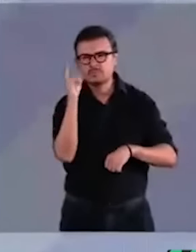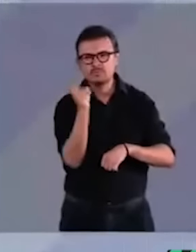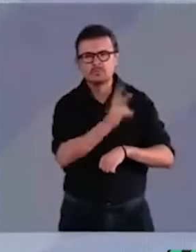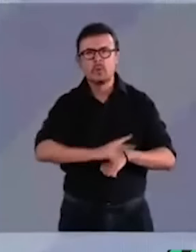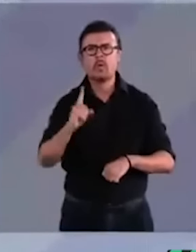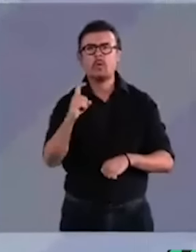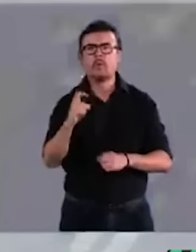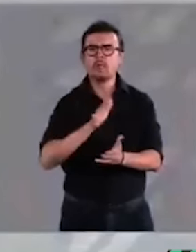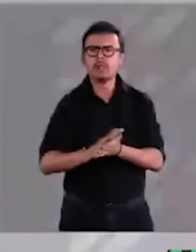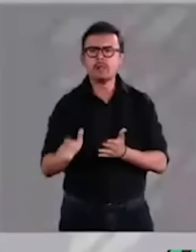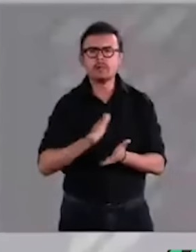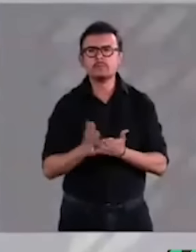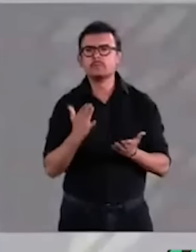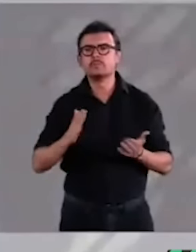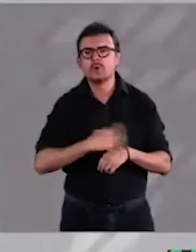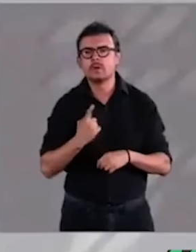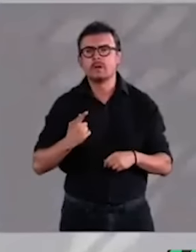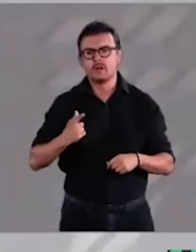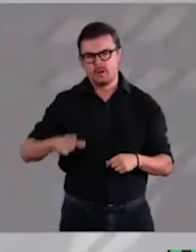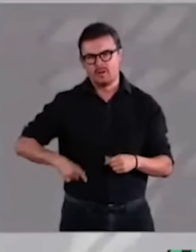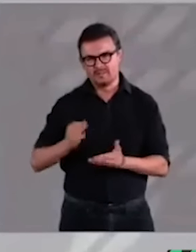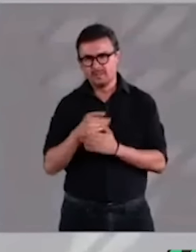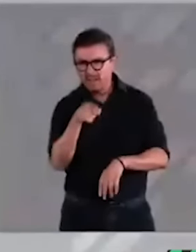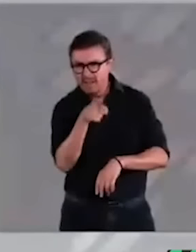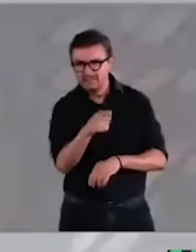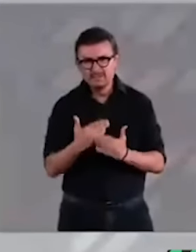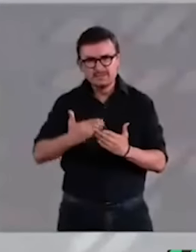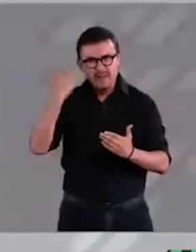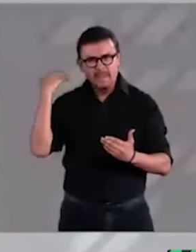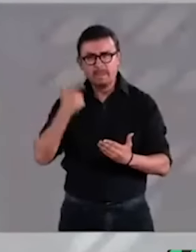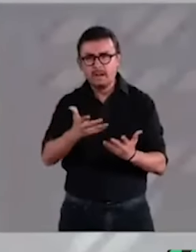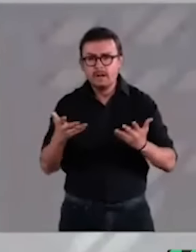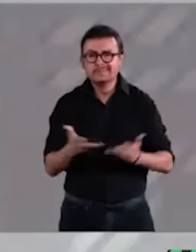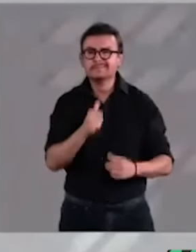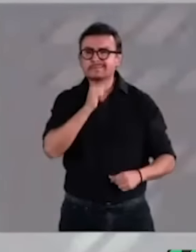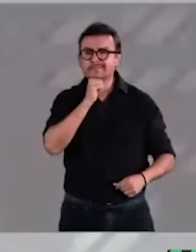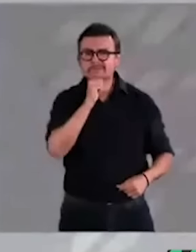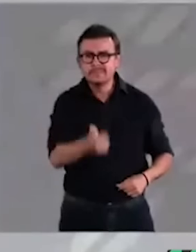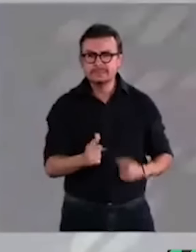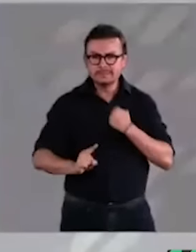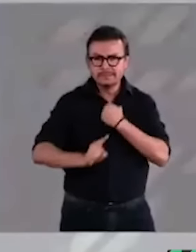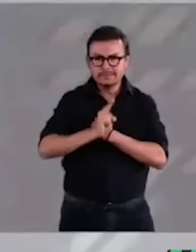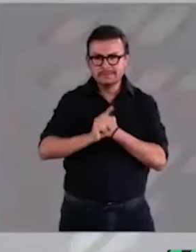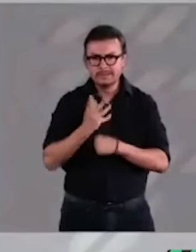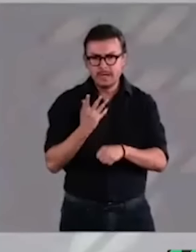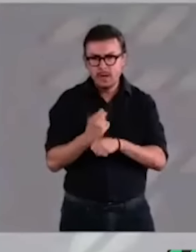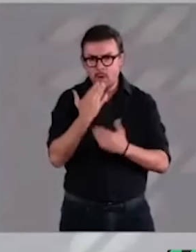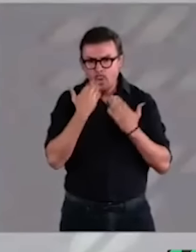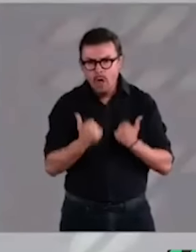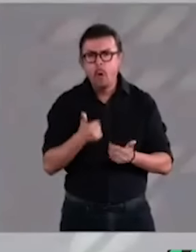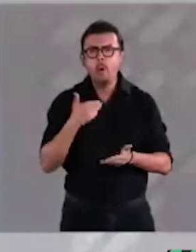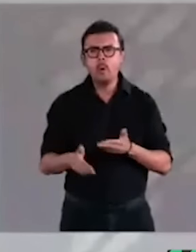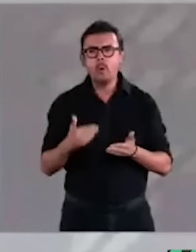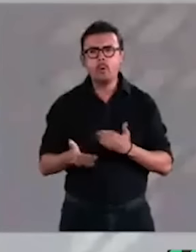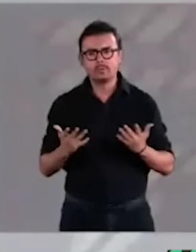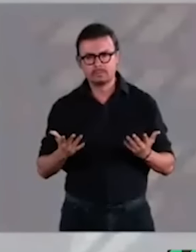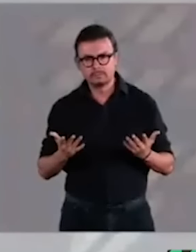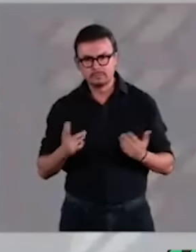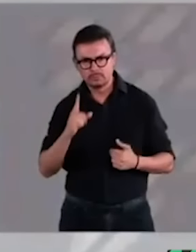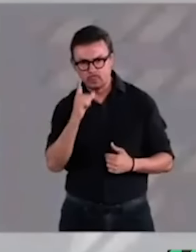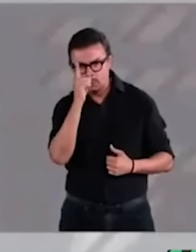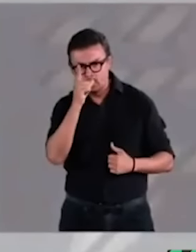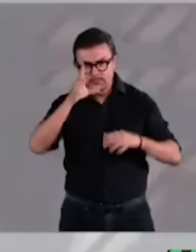porque el gobierno de Morena no hizo absolutamente nada para resolver el problema. Y hoy tenemos apagones por